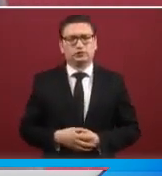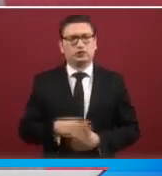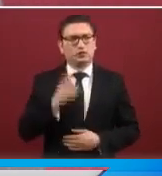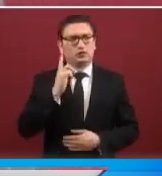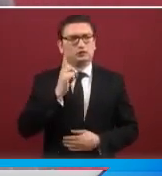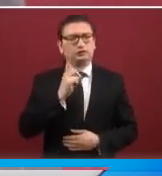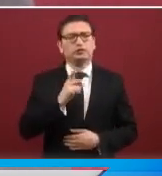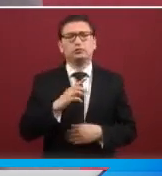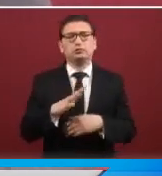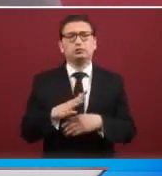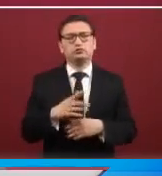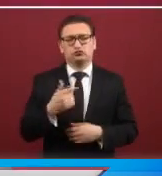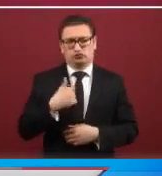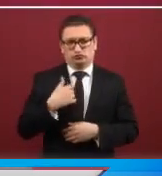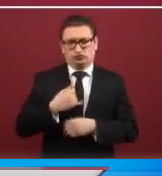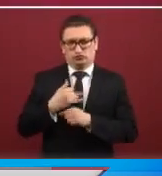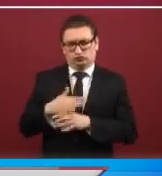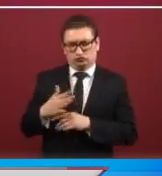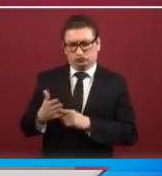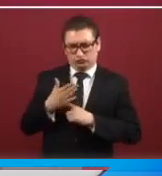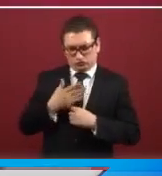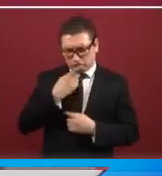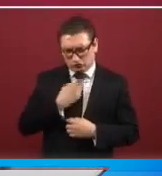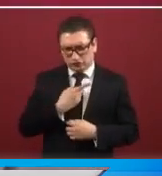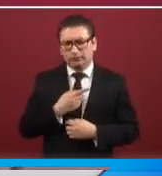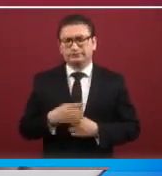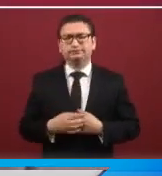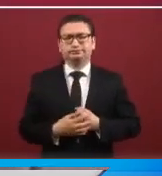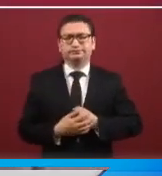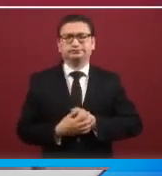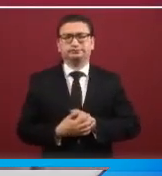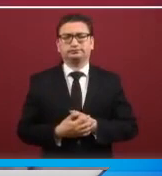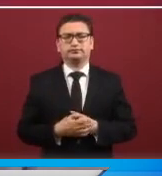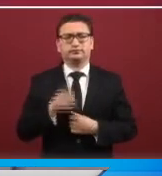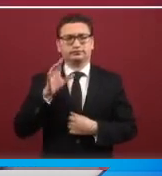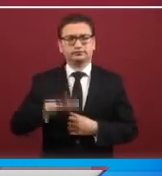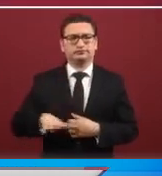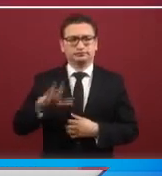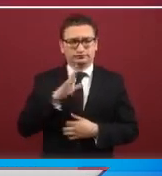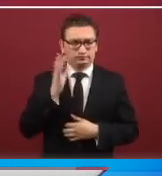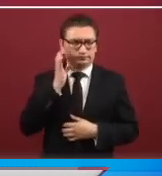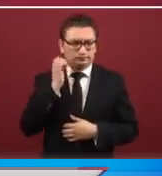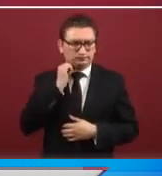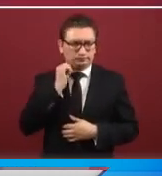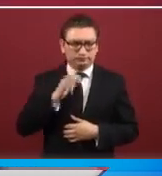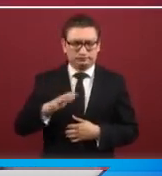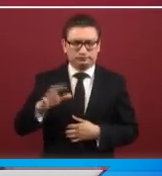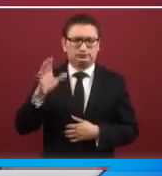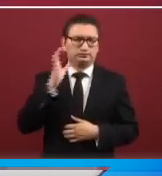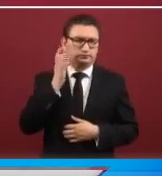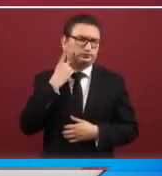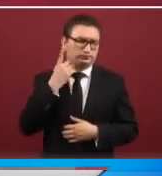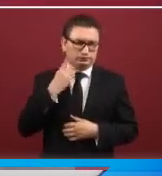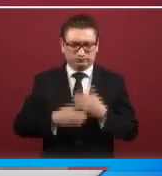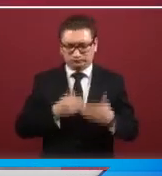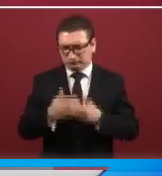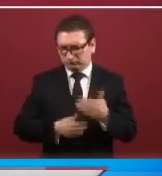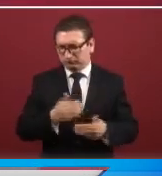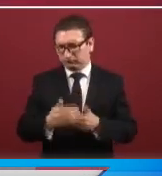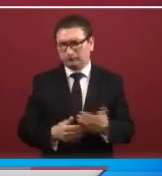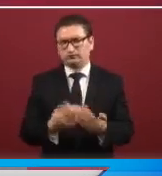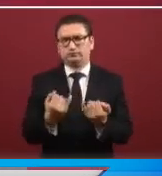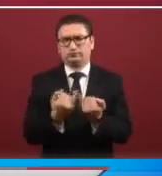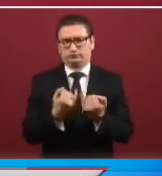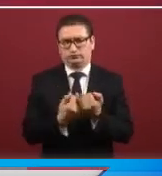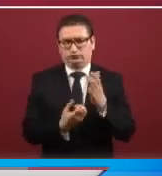Tengo la información que en el Congreso va avanzando la